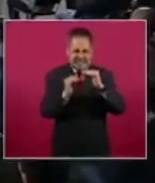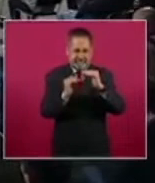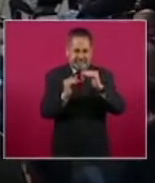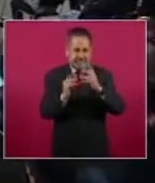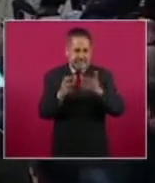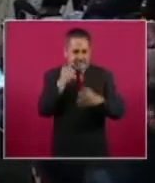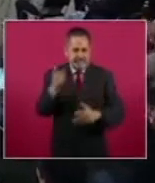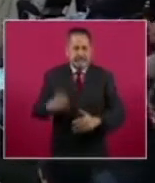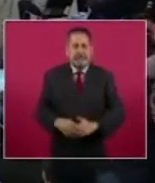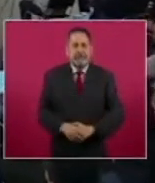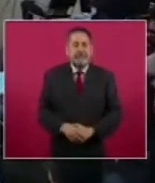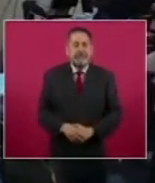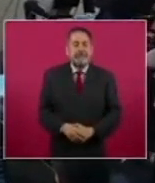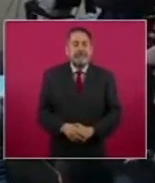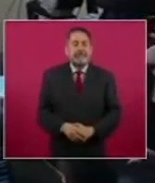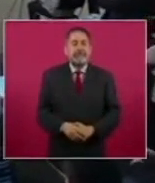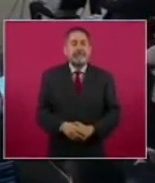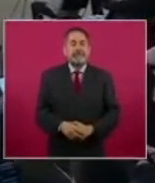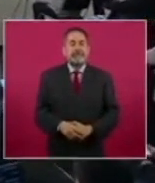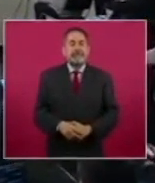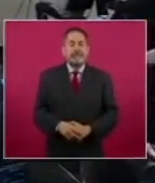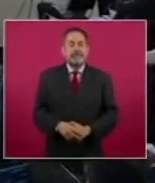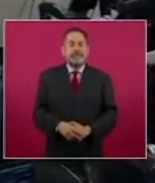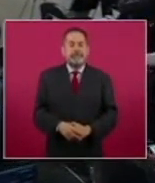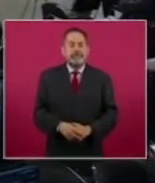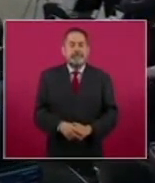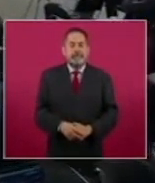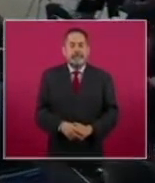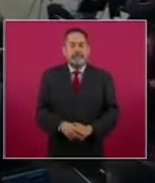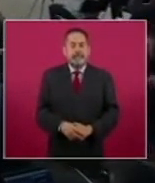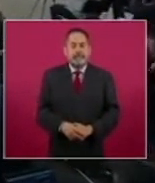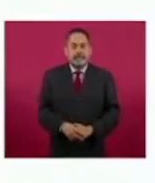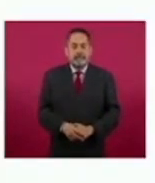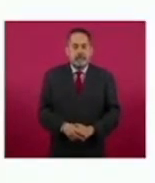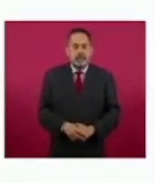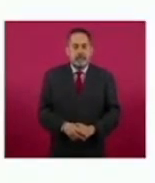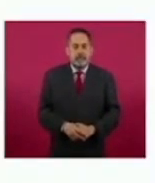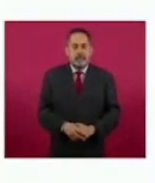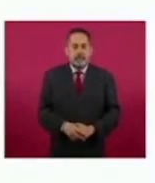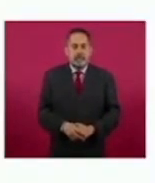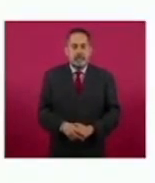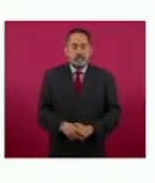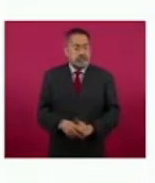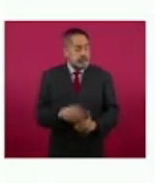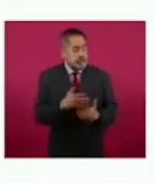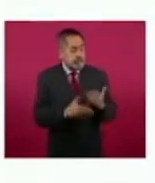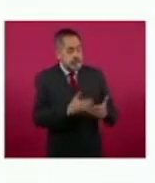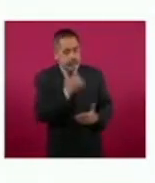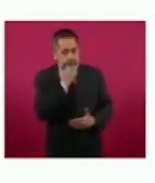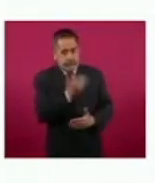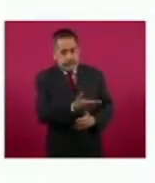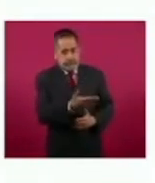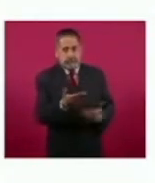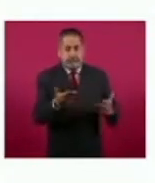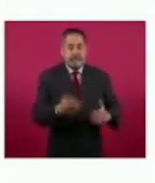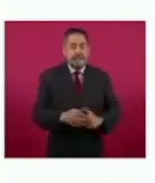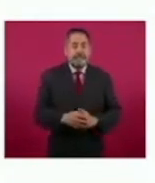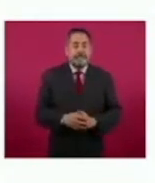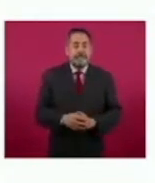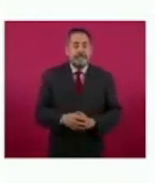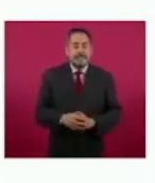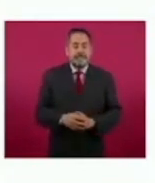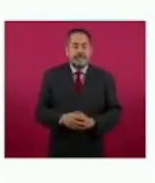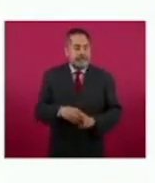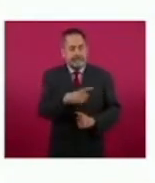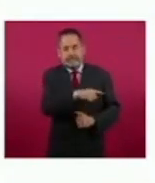nos engañen, que no les digan. O sea, eso creo que ahora resulta